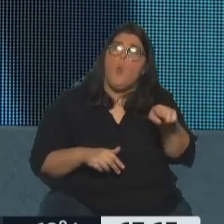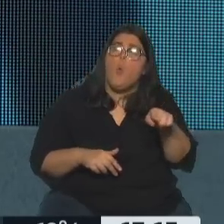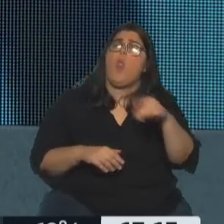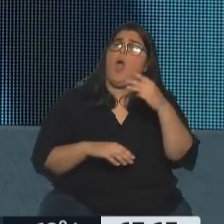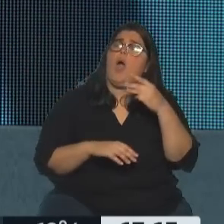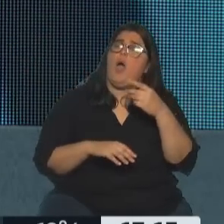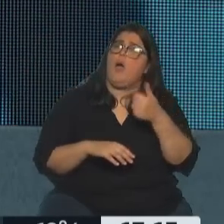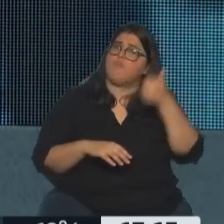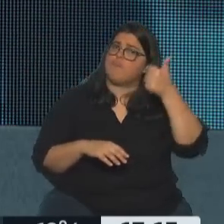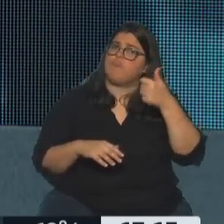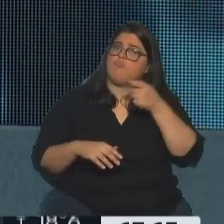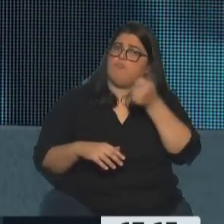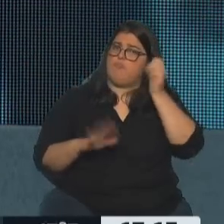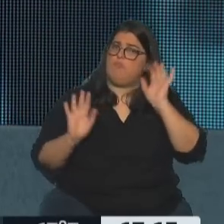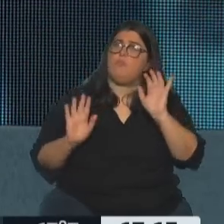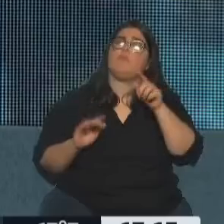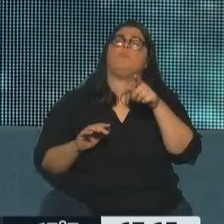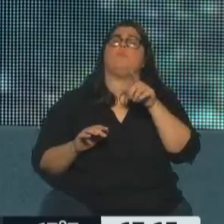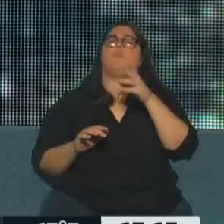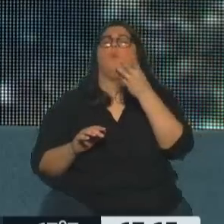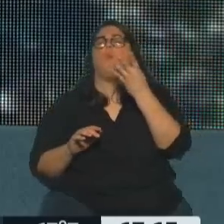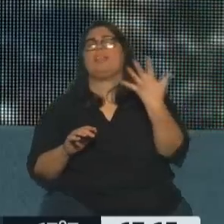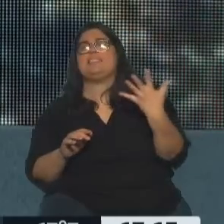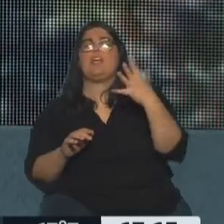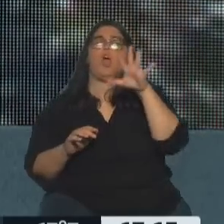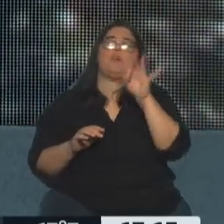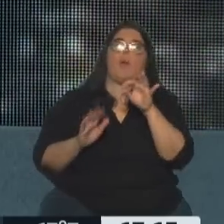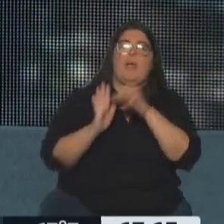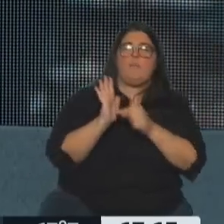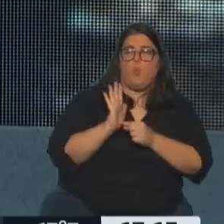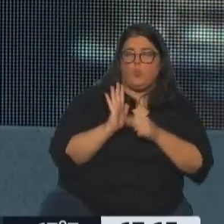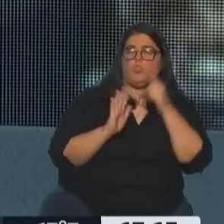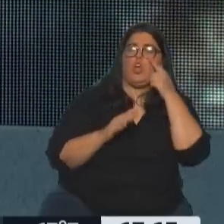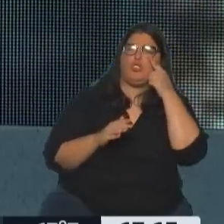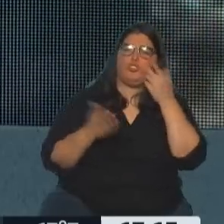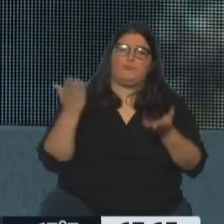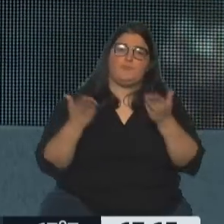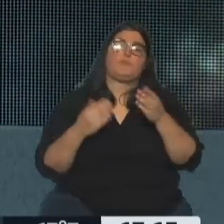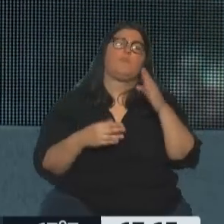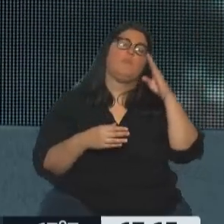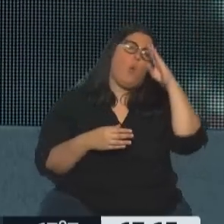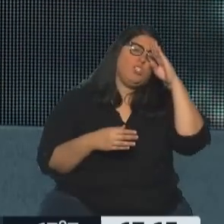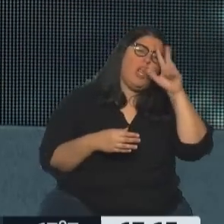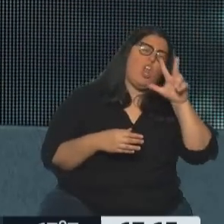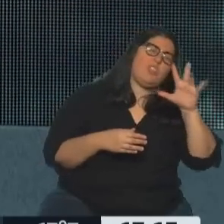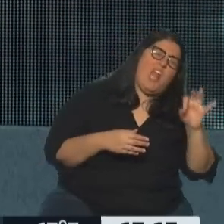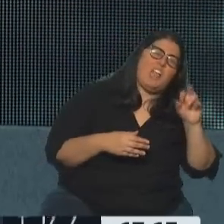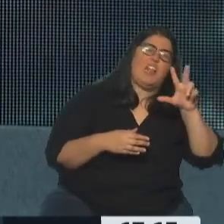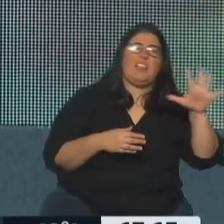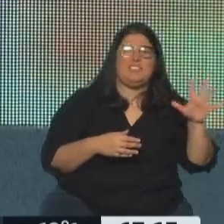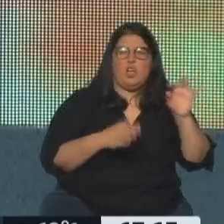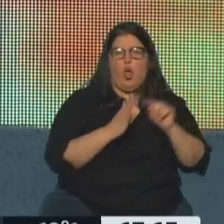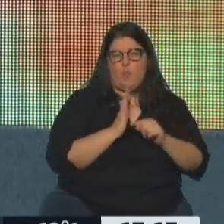entre los 40 y los 45 puntos se está ubicando desde los últimos meses. Bolsonaro entre los 30 y 35 puntos. Y